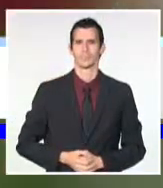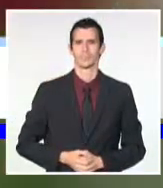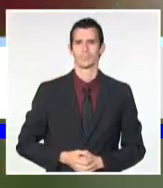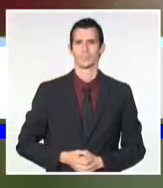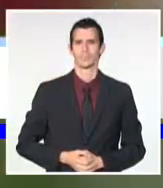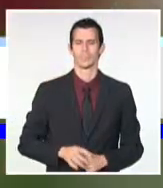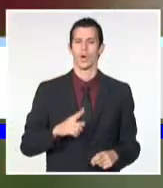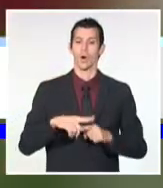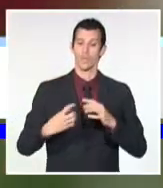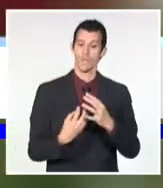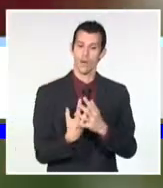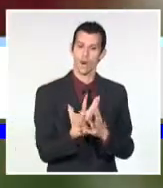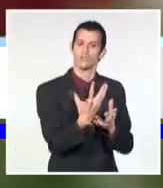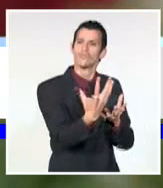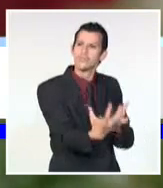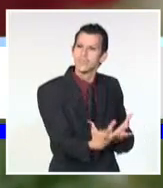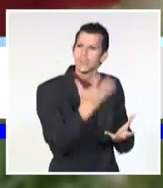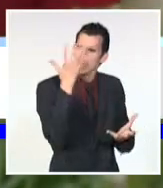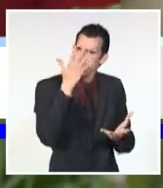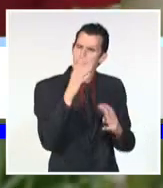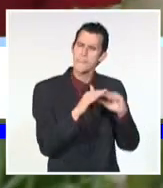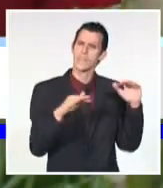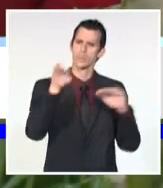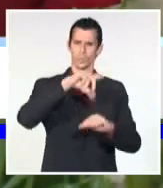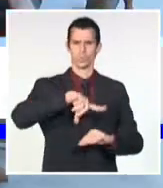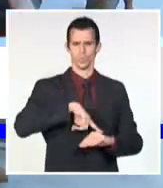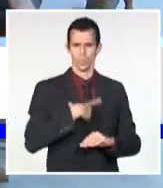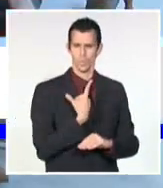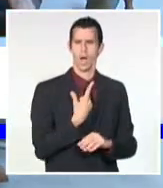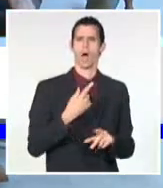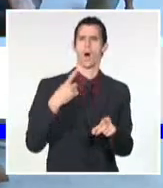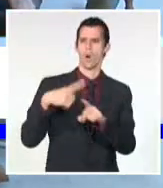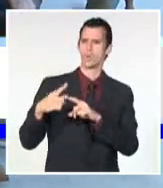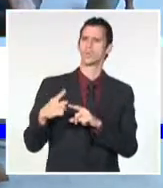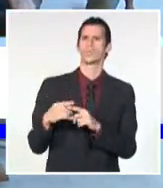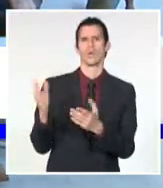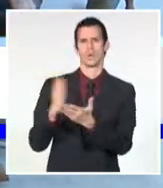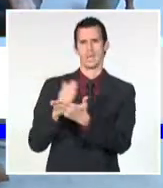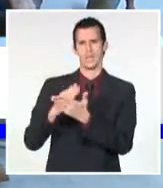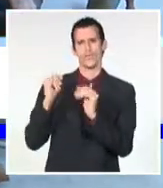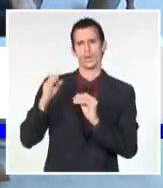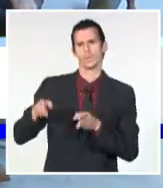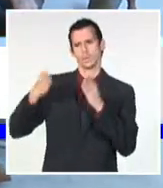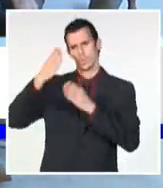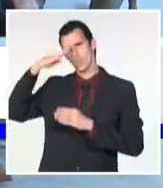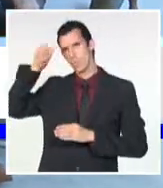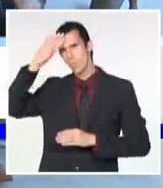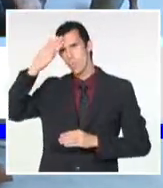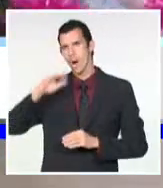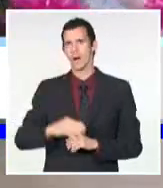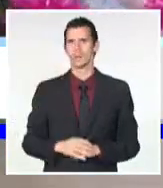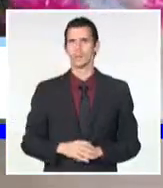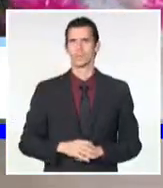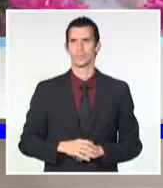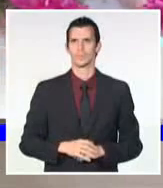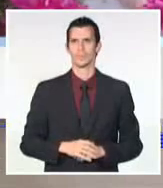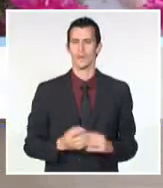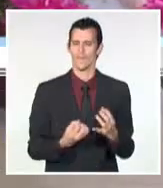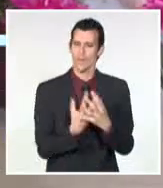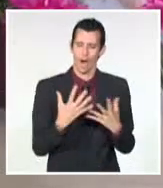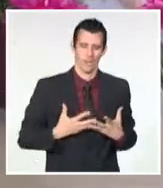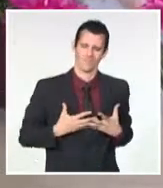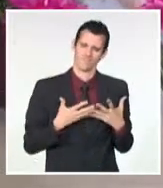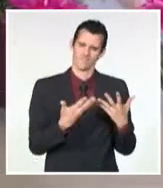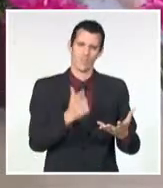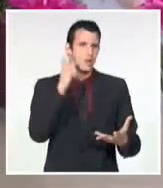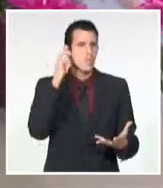Cultura y el Instituto Cubano del Libro acompañan el funeral de la doctora María Dolores Ortiz, una mujer que dedicó su vida al magisterio dentro y